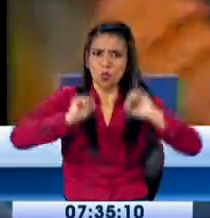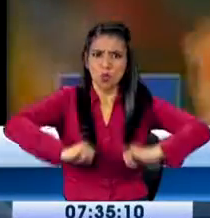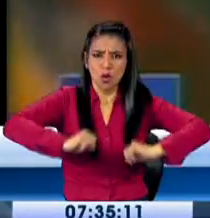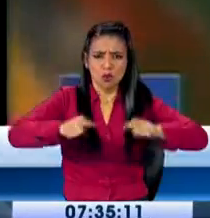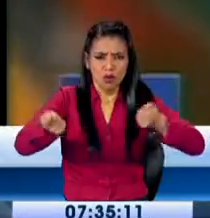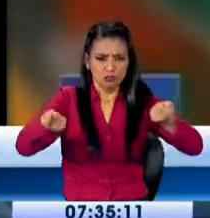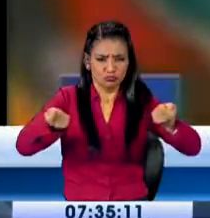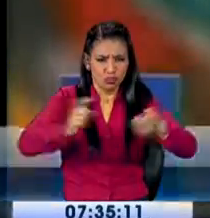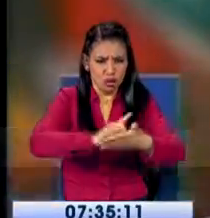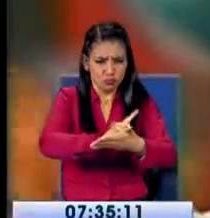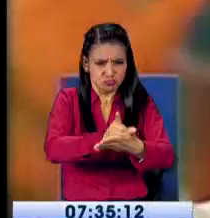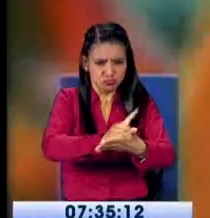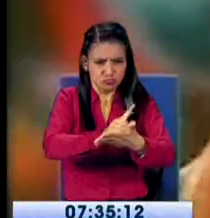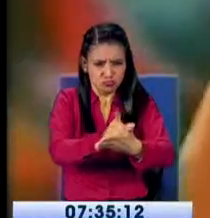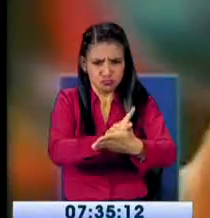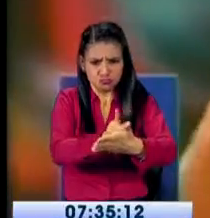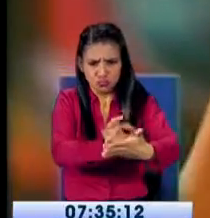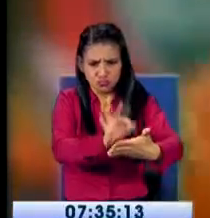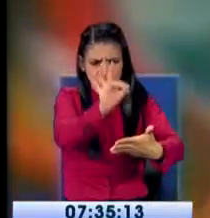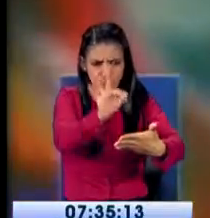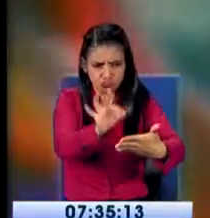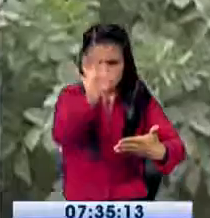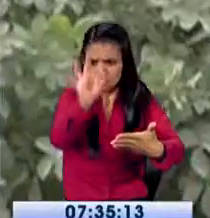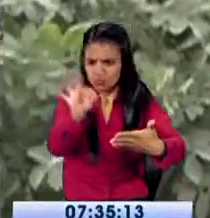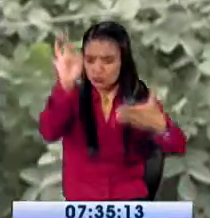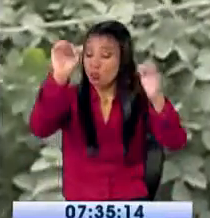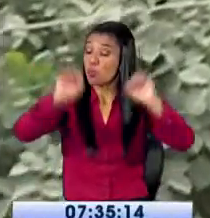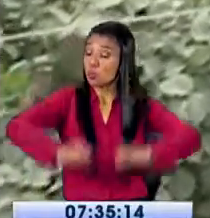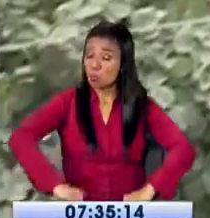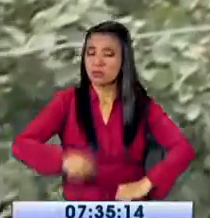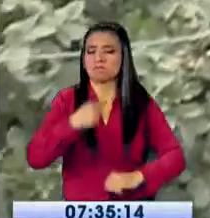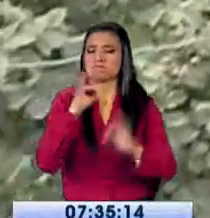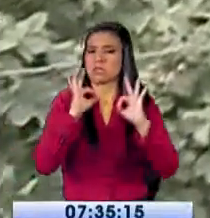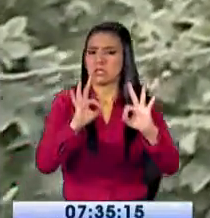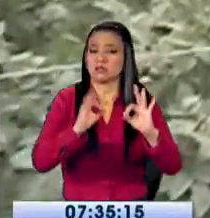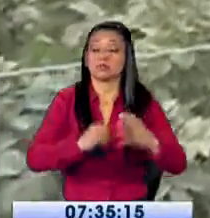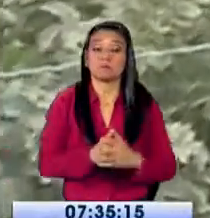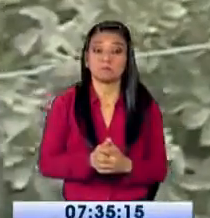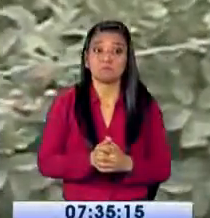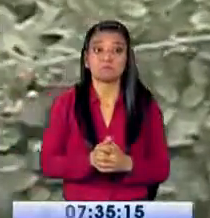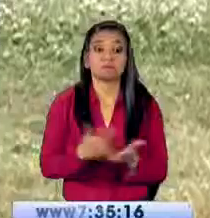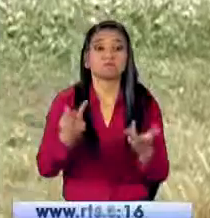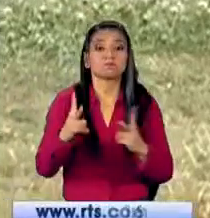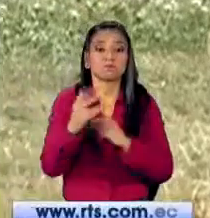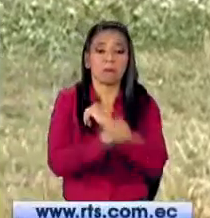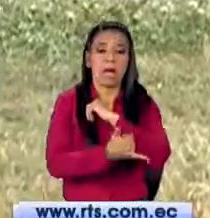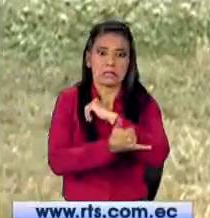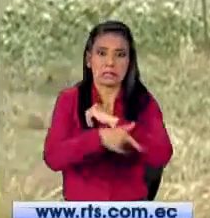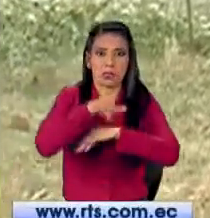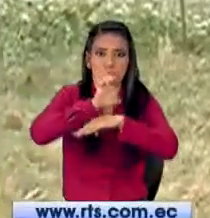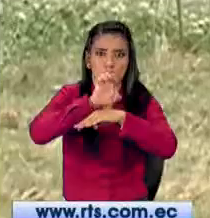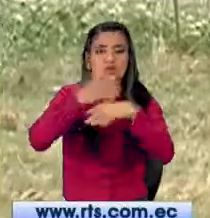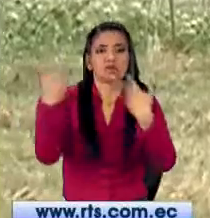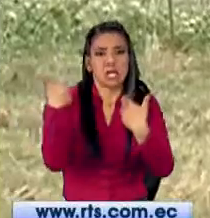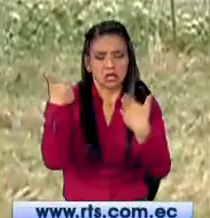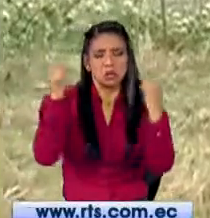volcán y se puede evitar grandes desgracias, ¿no? Que el país tiene abiertas líneas de crédito para poder